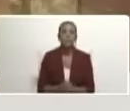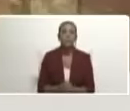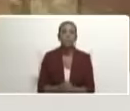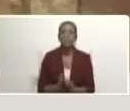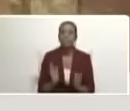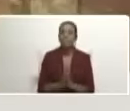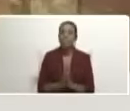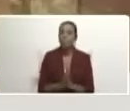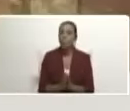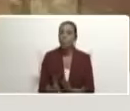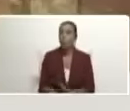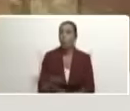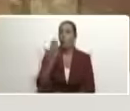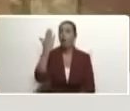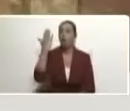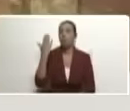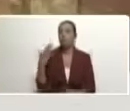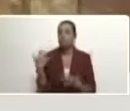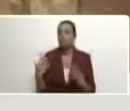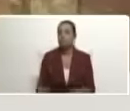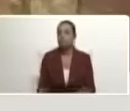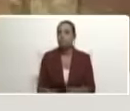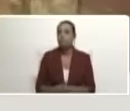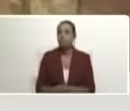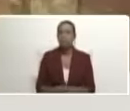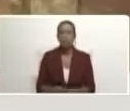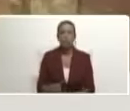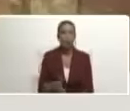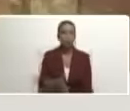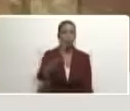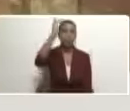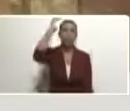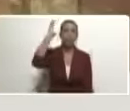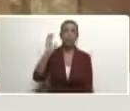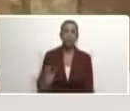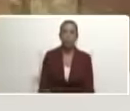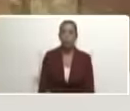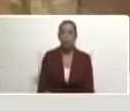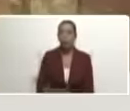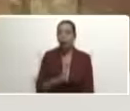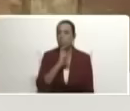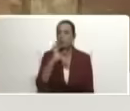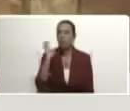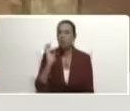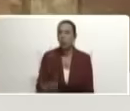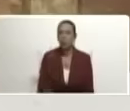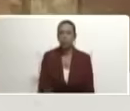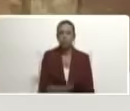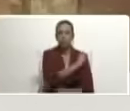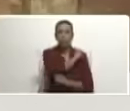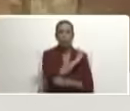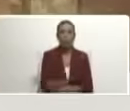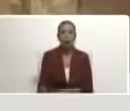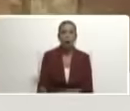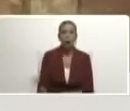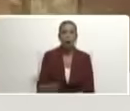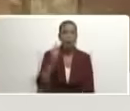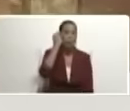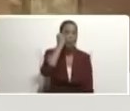No de un plumazo, de un pistoletazo, de un espadazo del